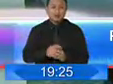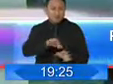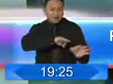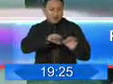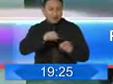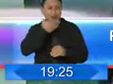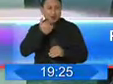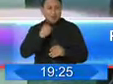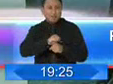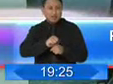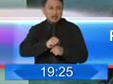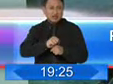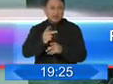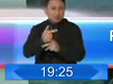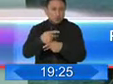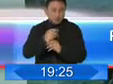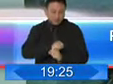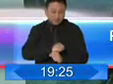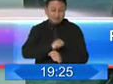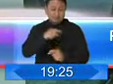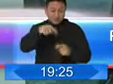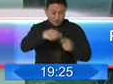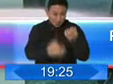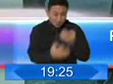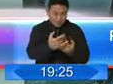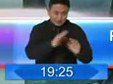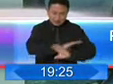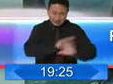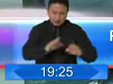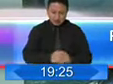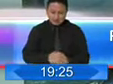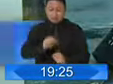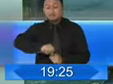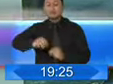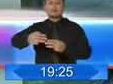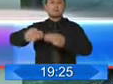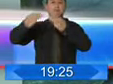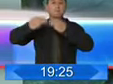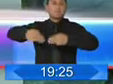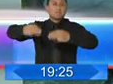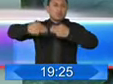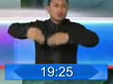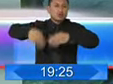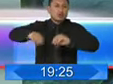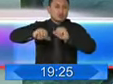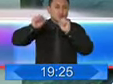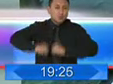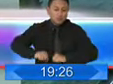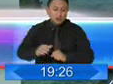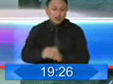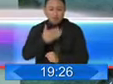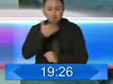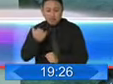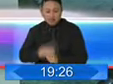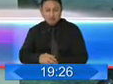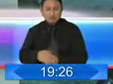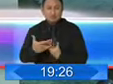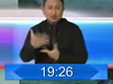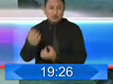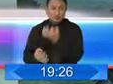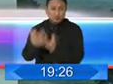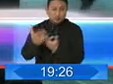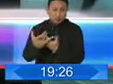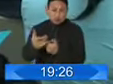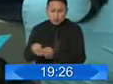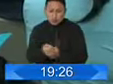productivas para que esto no ocurra. Y tercero, es justamente definir metodologías para abordar de mejor manera el combate a este tipo de